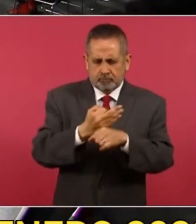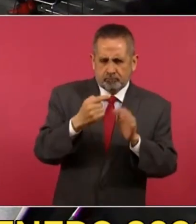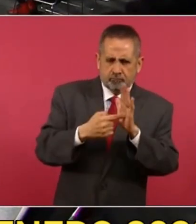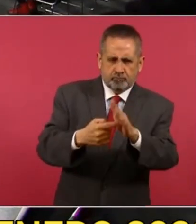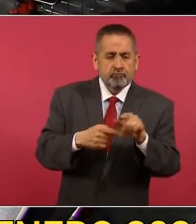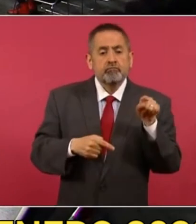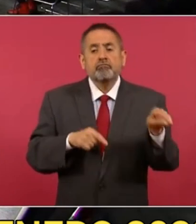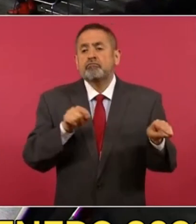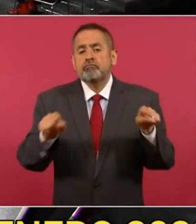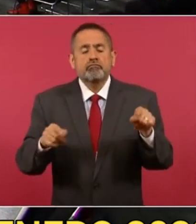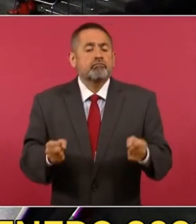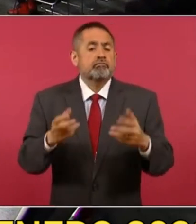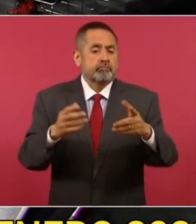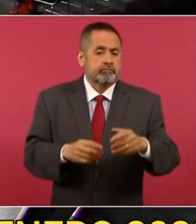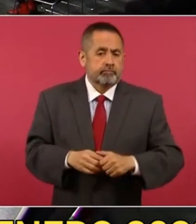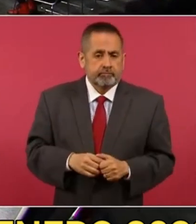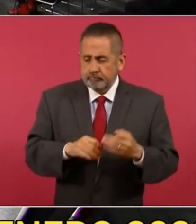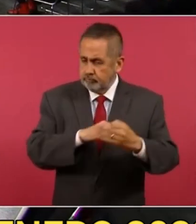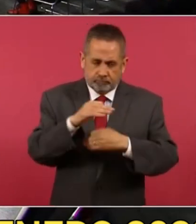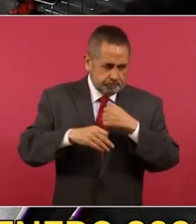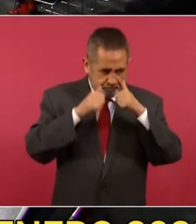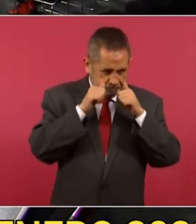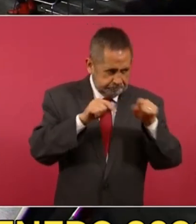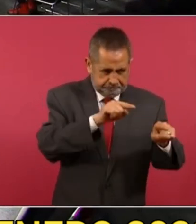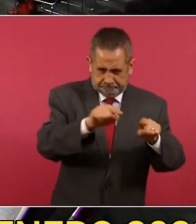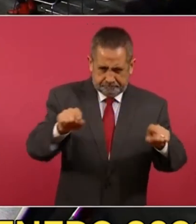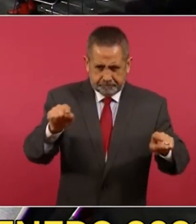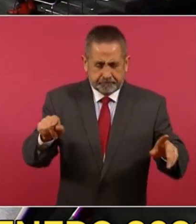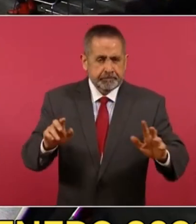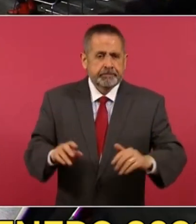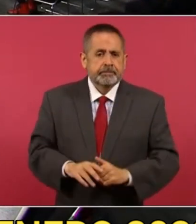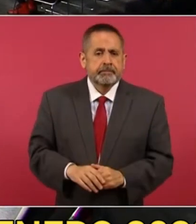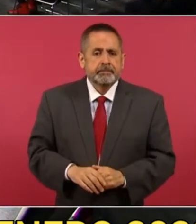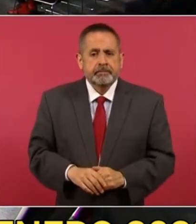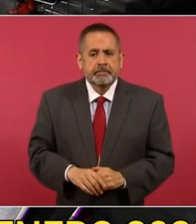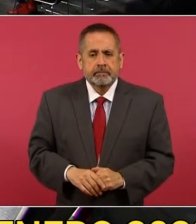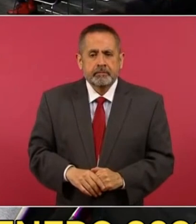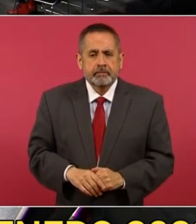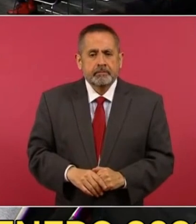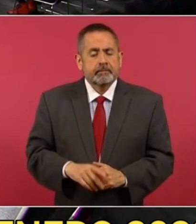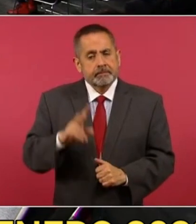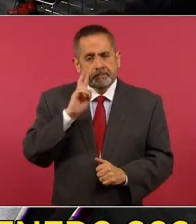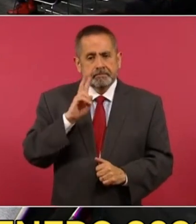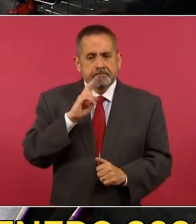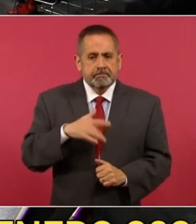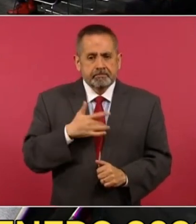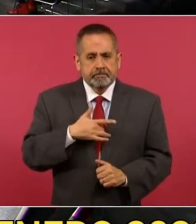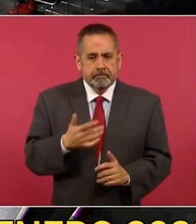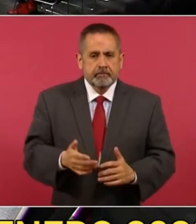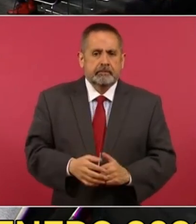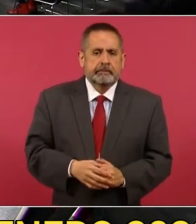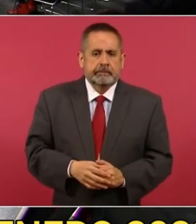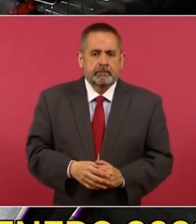se atiende a todos. Y en la medida